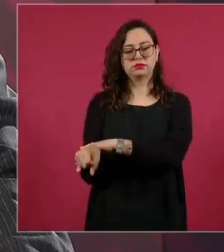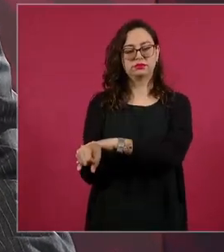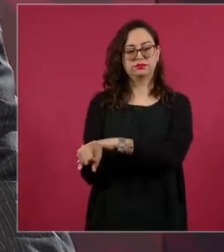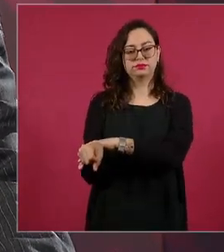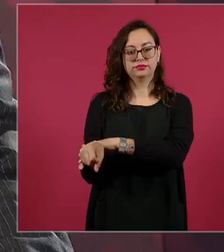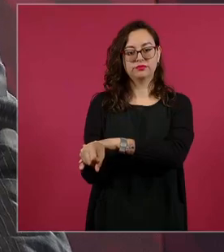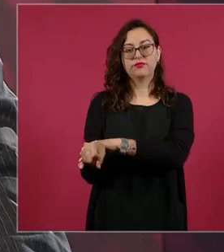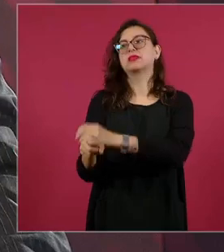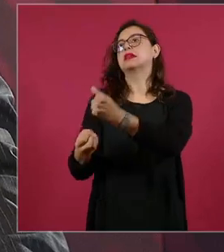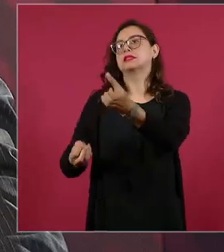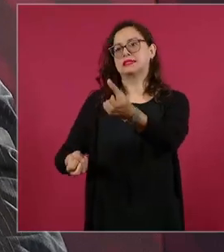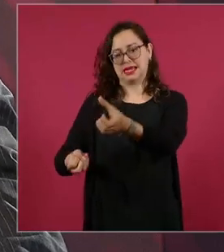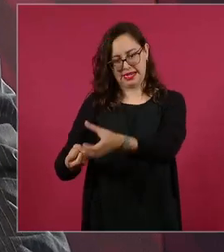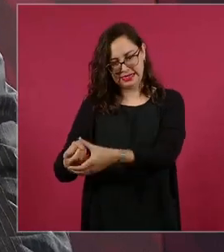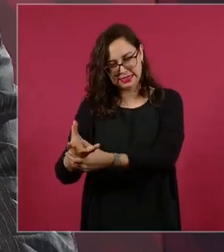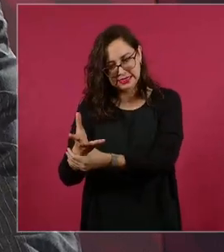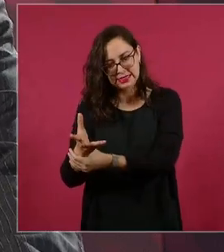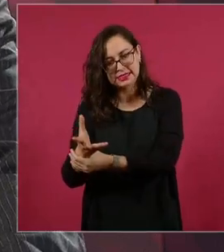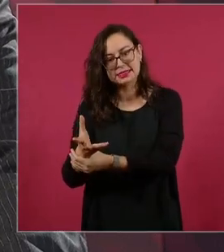lo van a volver a sacar